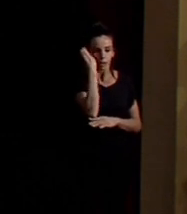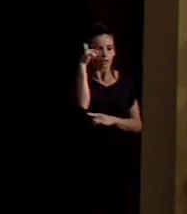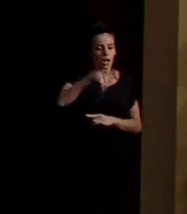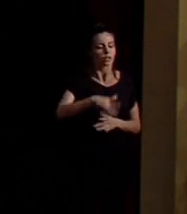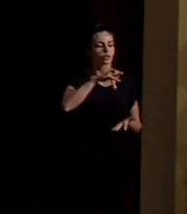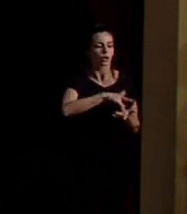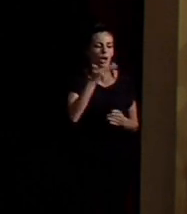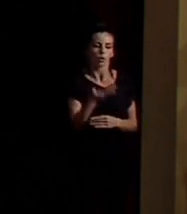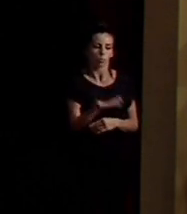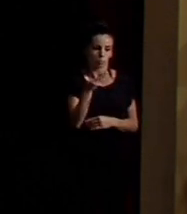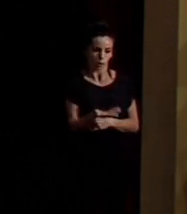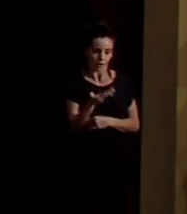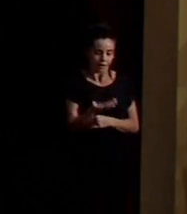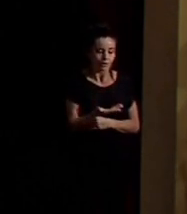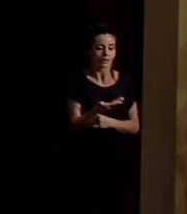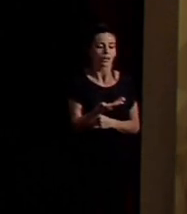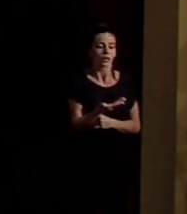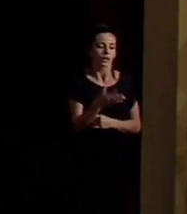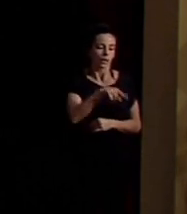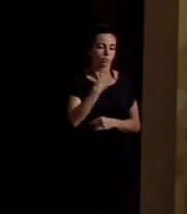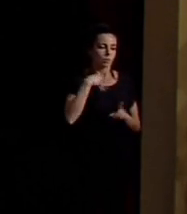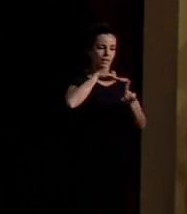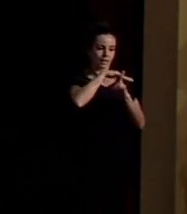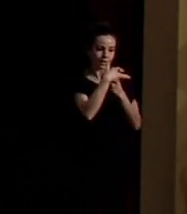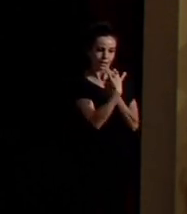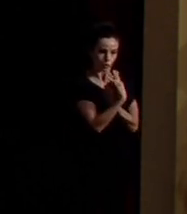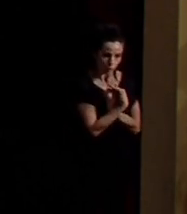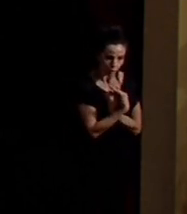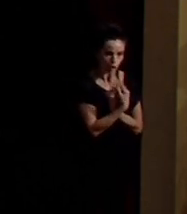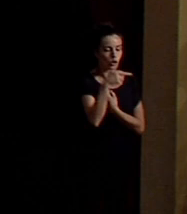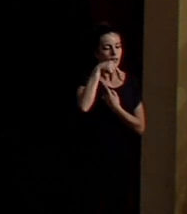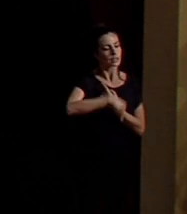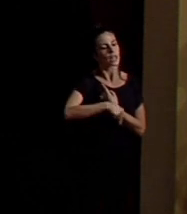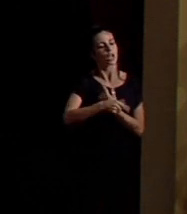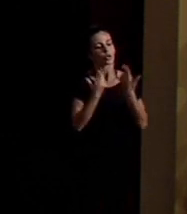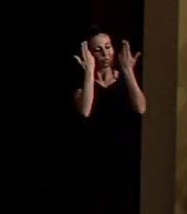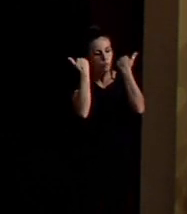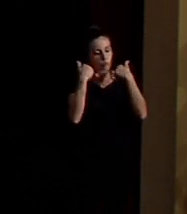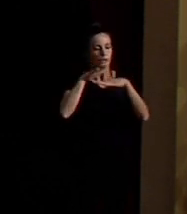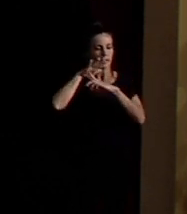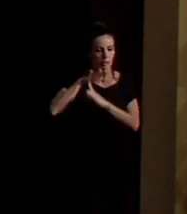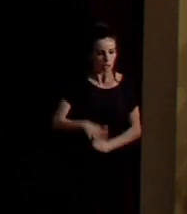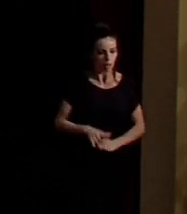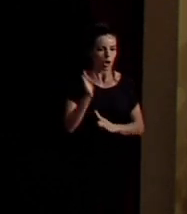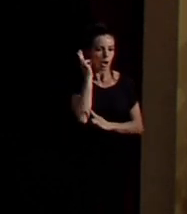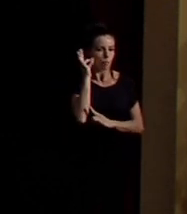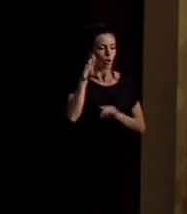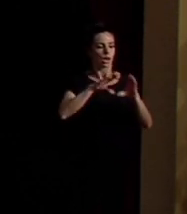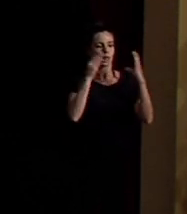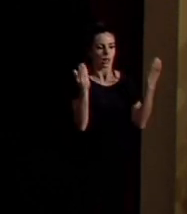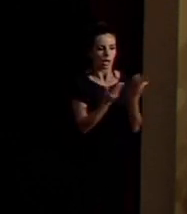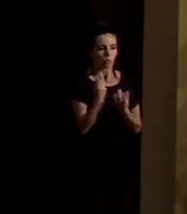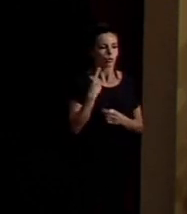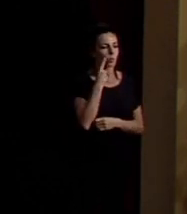está la clave de buena parte de la situación de subordiscriminación que sufren las mujeres del planeta. Yo creo que hay que